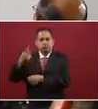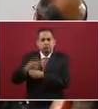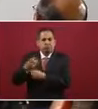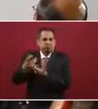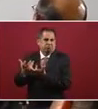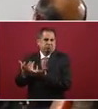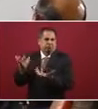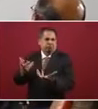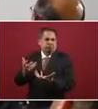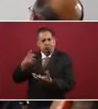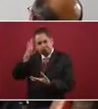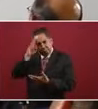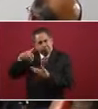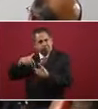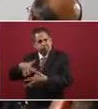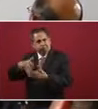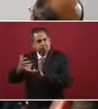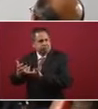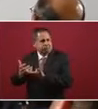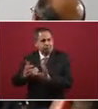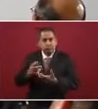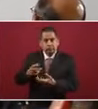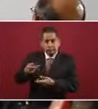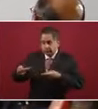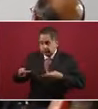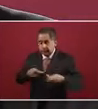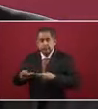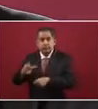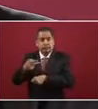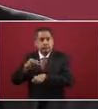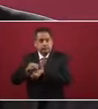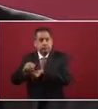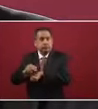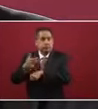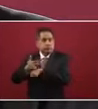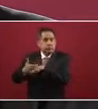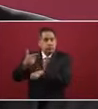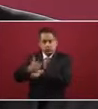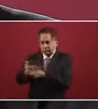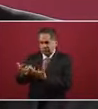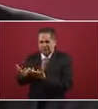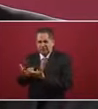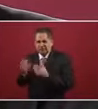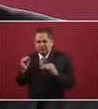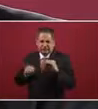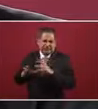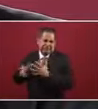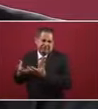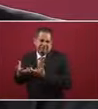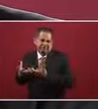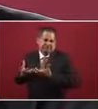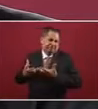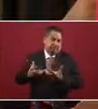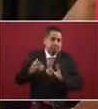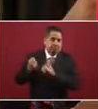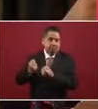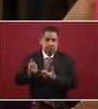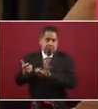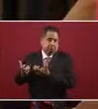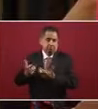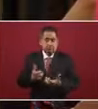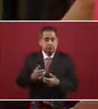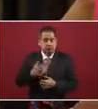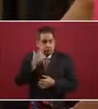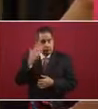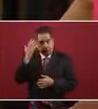caravana masiva, están organizando desde Nicaragua, Honduras, El Salvador, Guatemala. Ellos están diciendo que vienen con mucha fuerza y